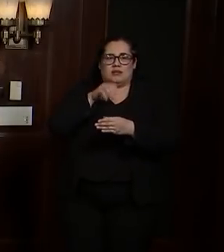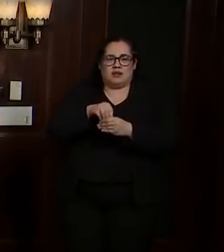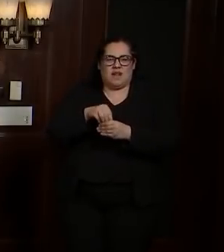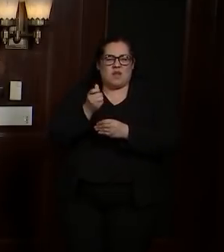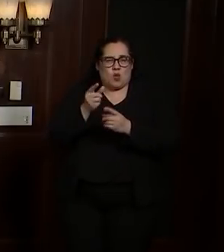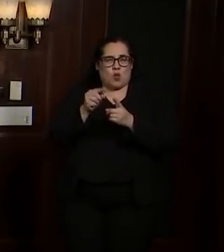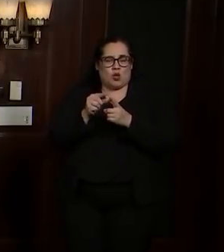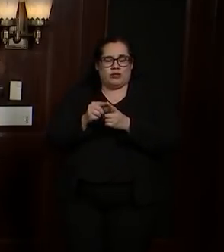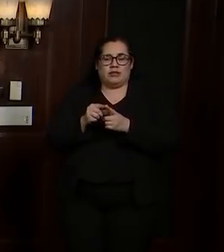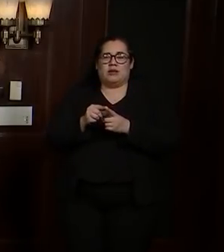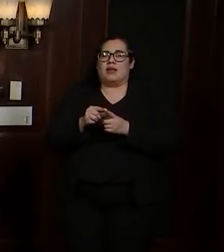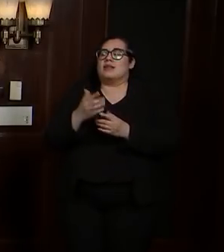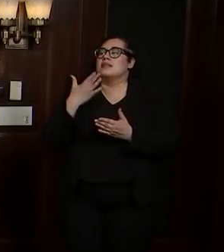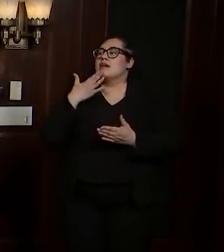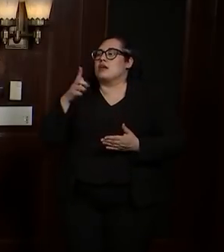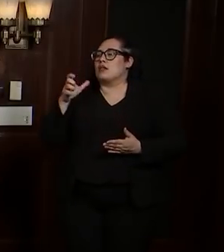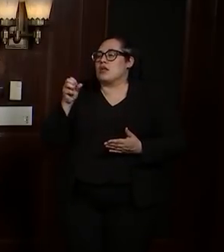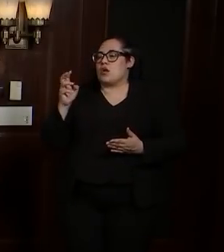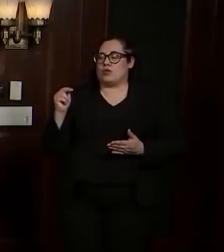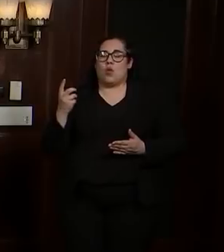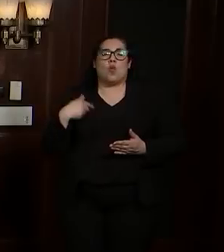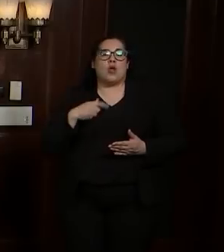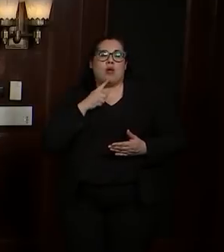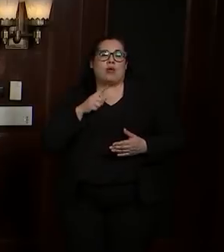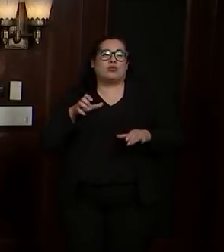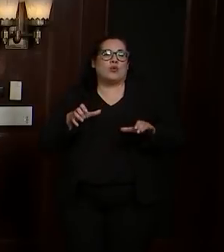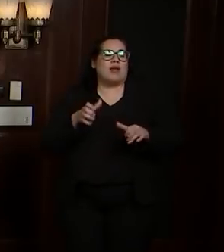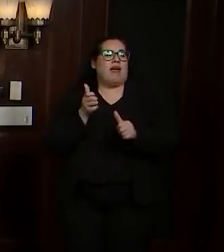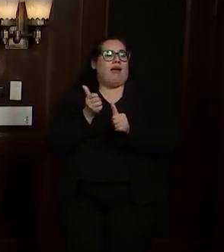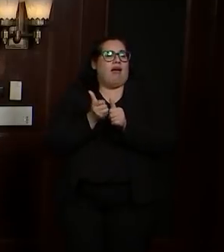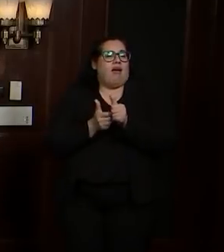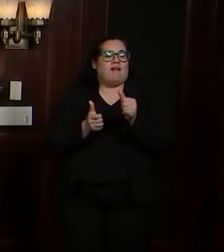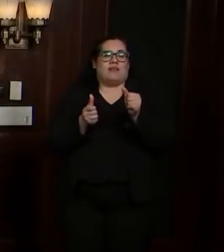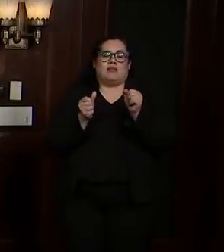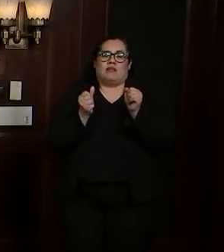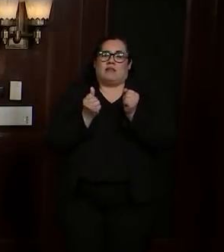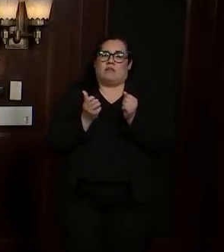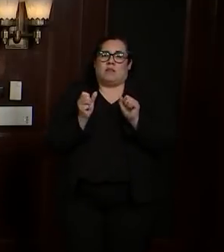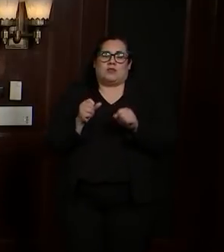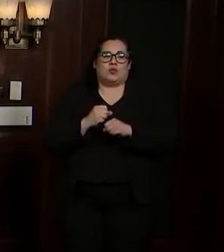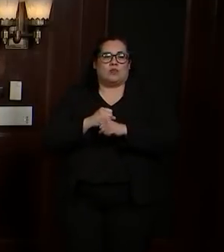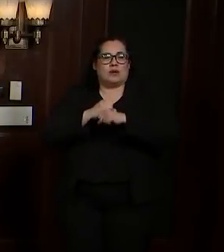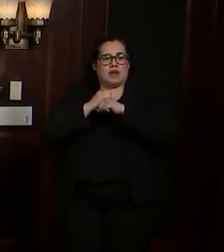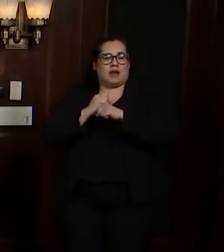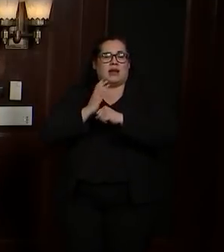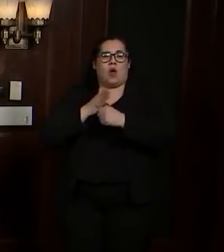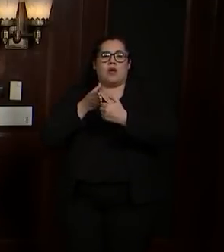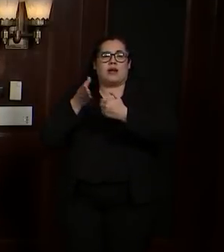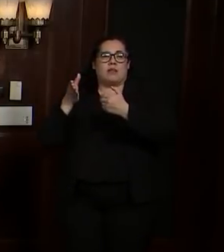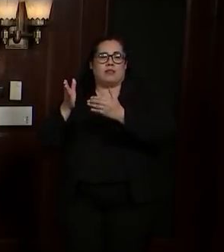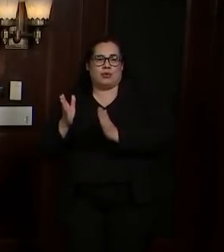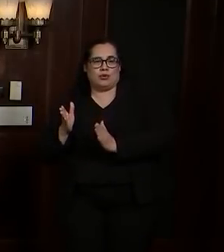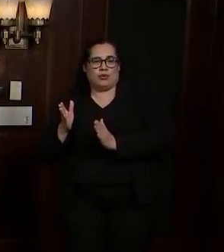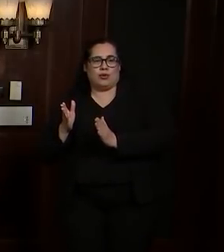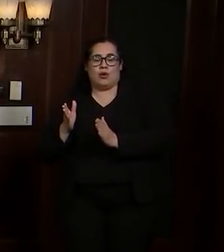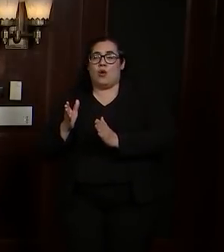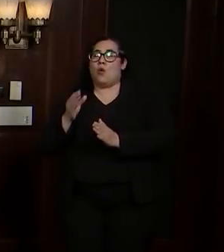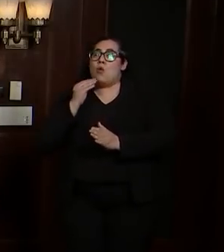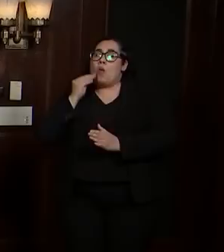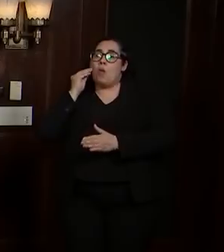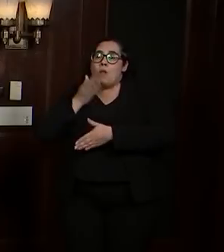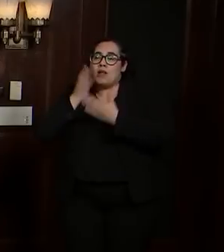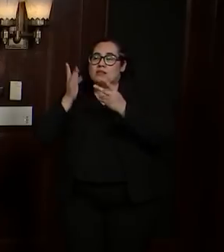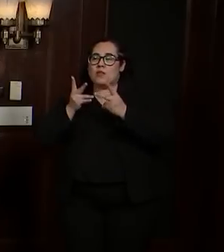de esto. Gracias, León. Estamos haciendo todo lo posible para proteger a nuestros vecinos sin hogar durante